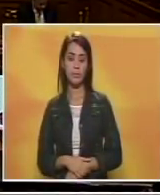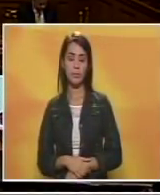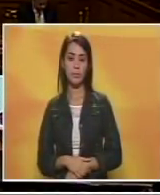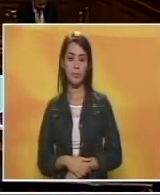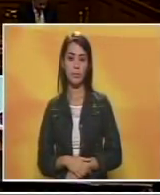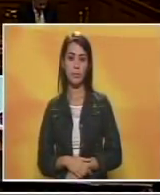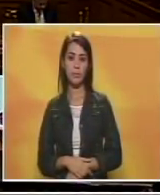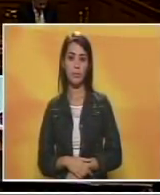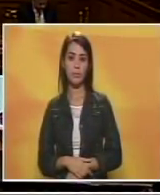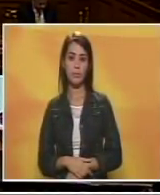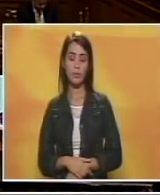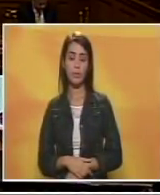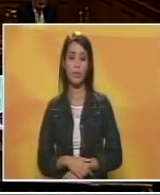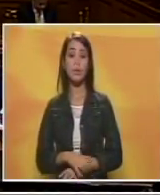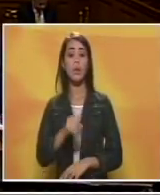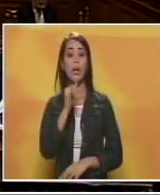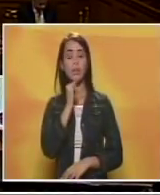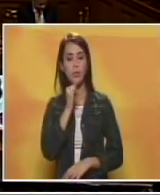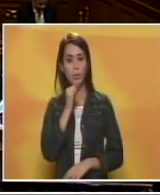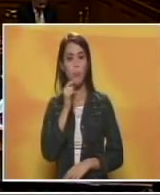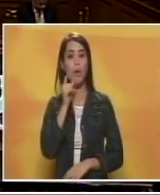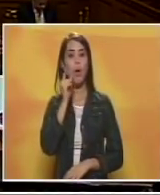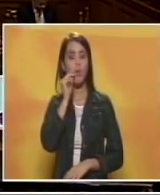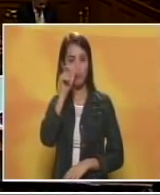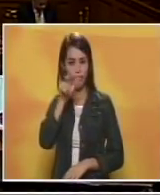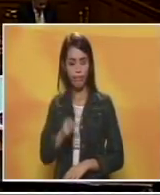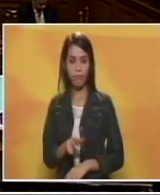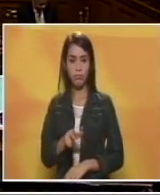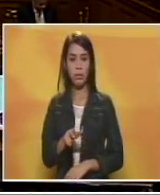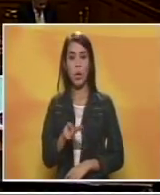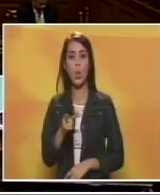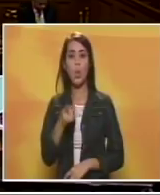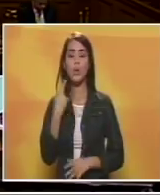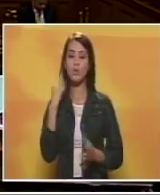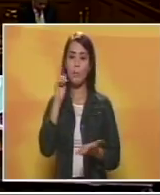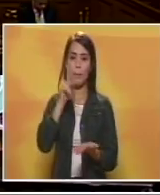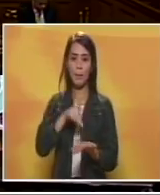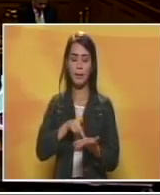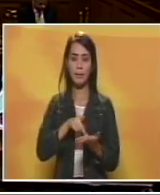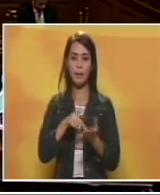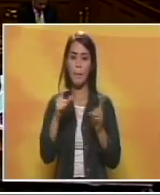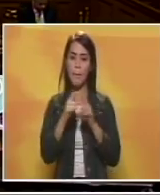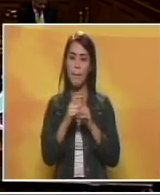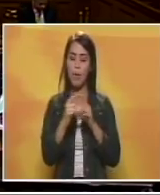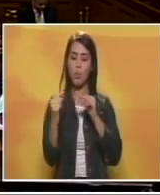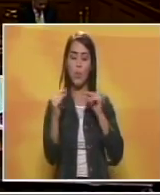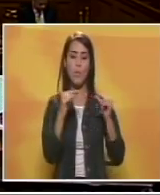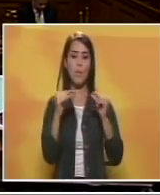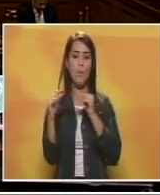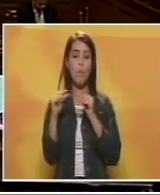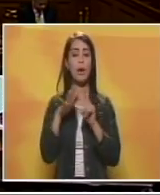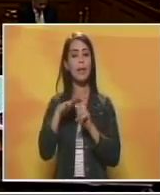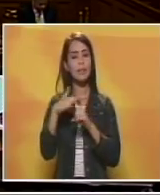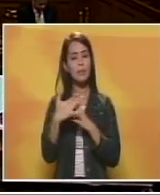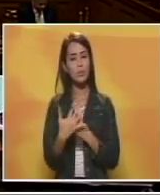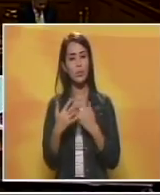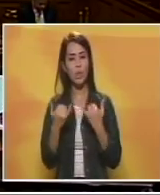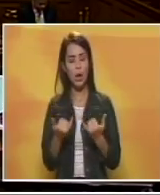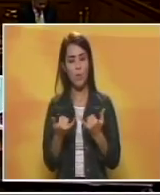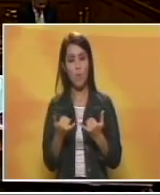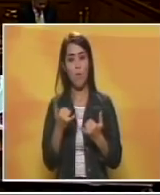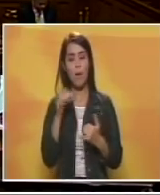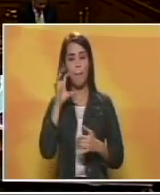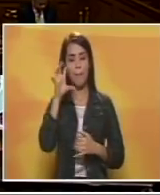entonces eso fue parte de lo que dijo Juan Andrés Mejía durante su participación en el debate sobre la situación que se está